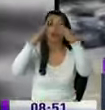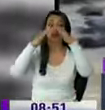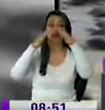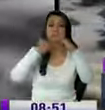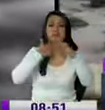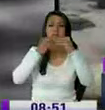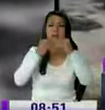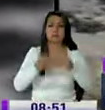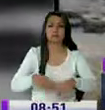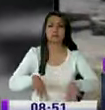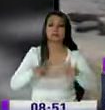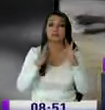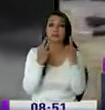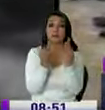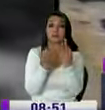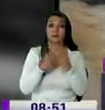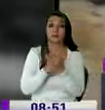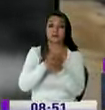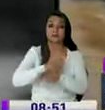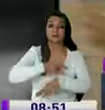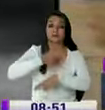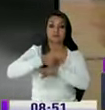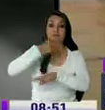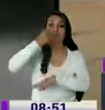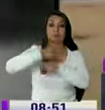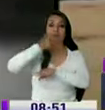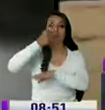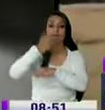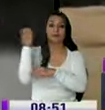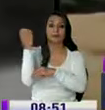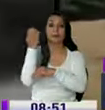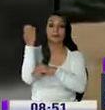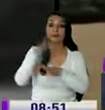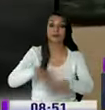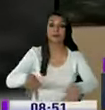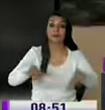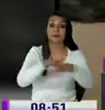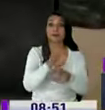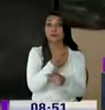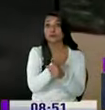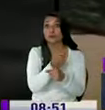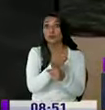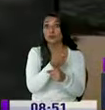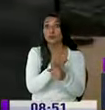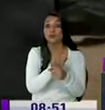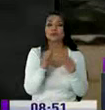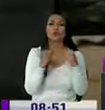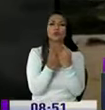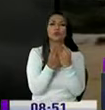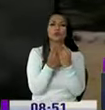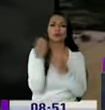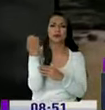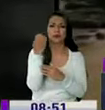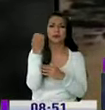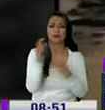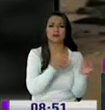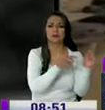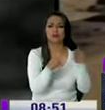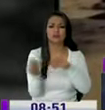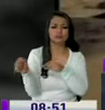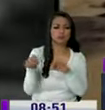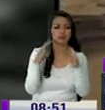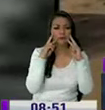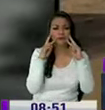familias autoridades declararon en estado de emergencia al lugar es por ello que elementos de socorro se han desplegado por el lugar para